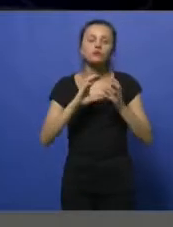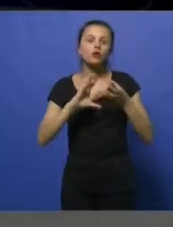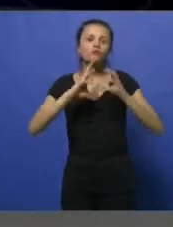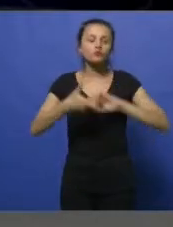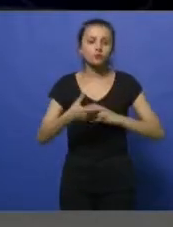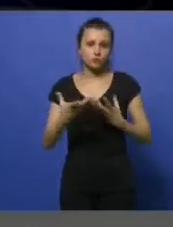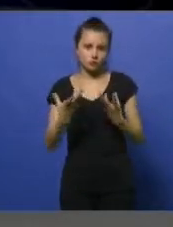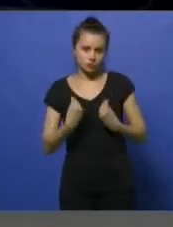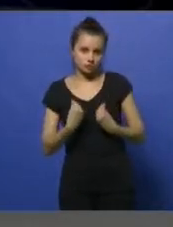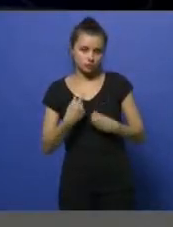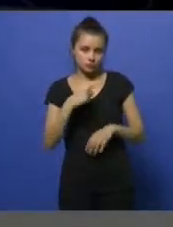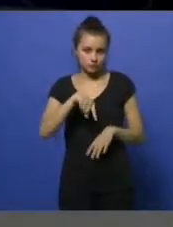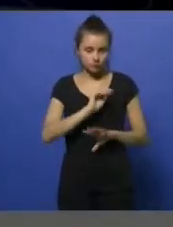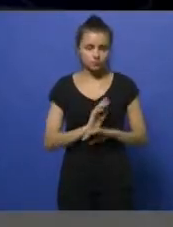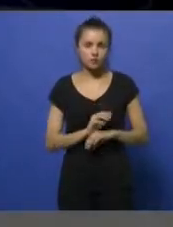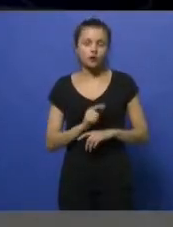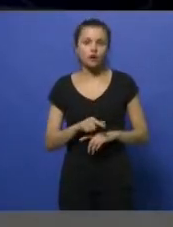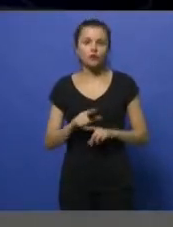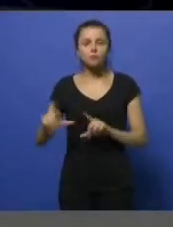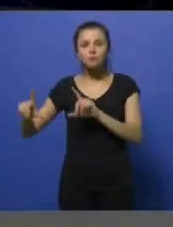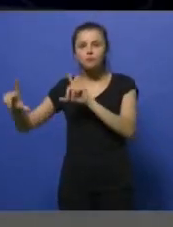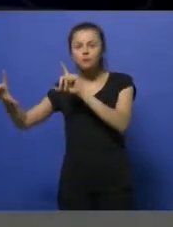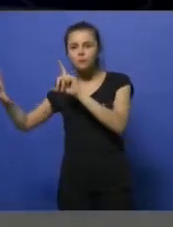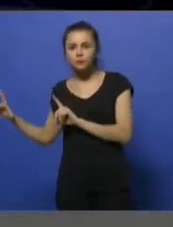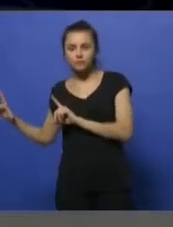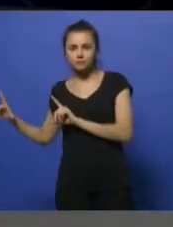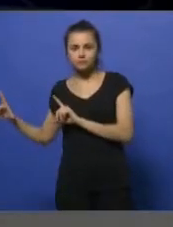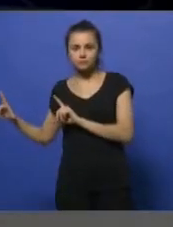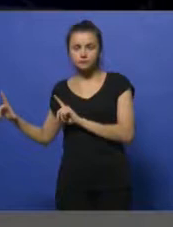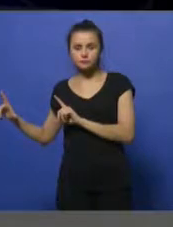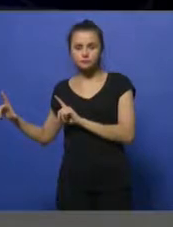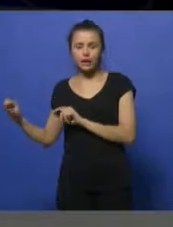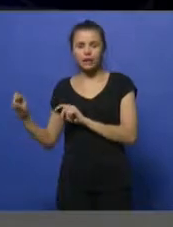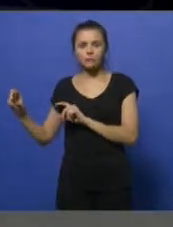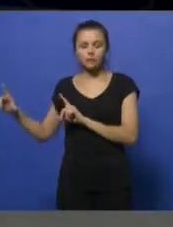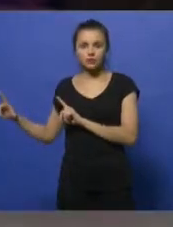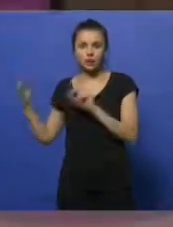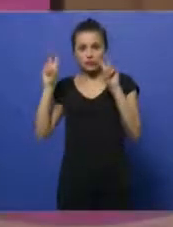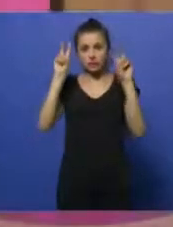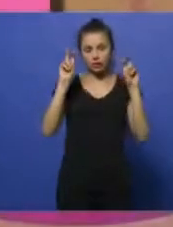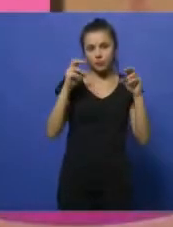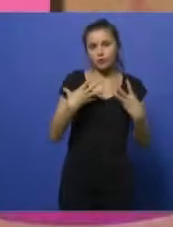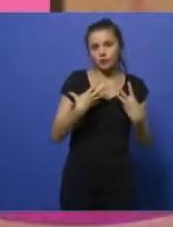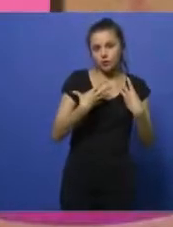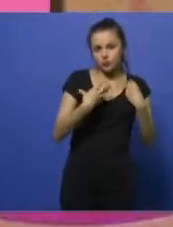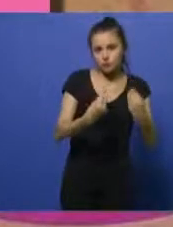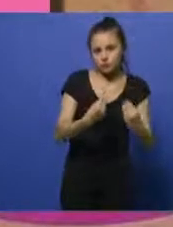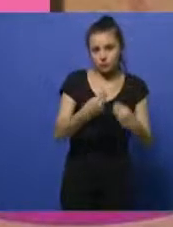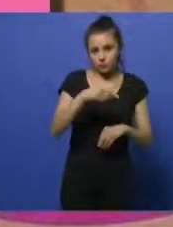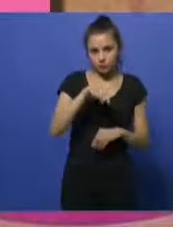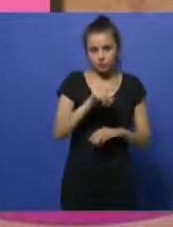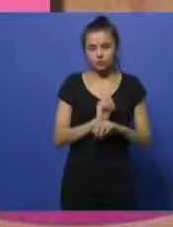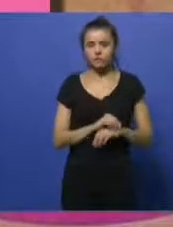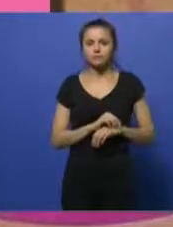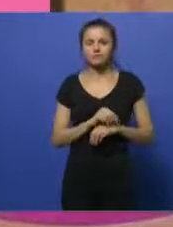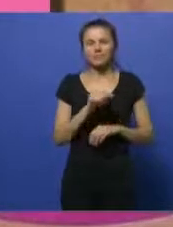colaborar con Martina. Ahora tenemos una plaquita referida al tema para colaborar con Martina,